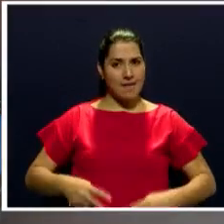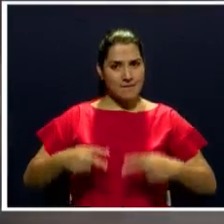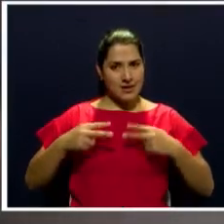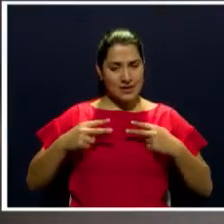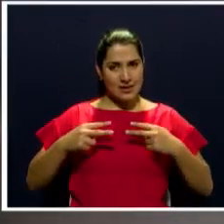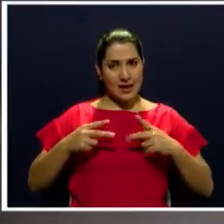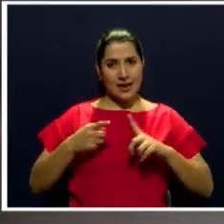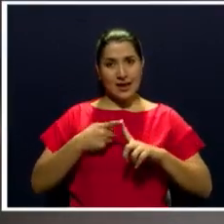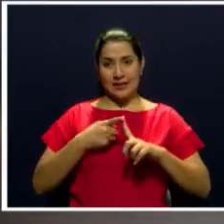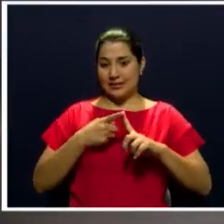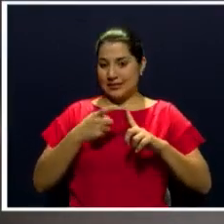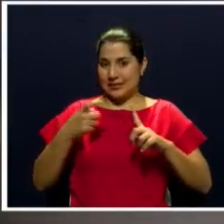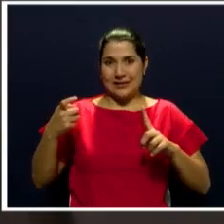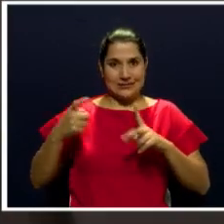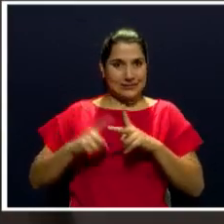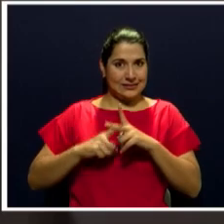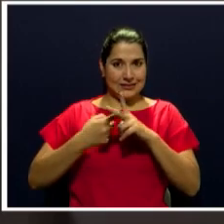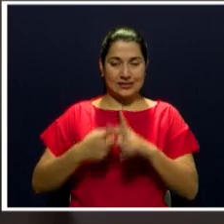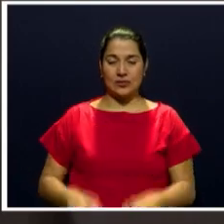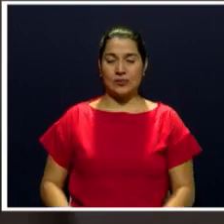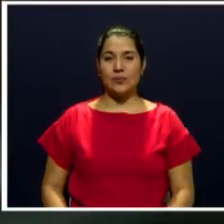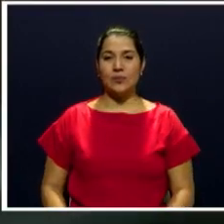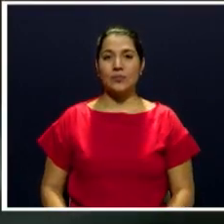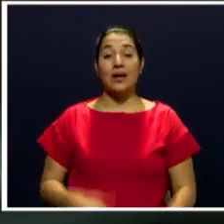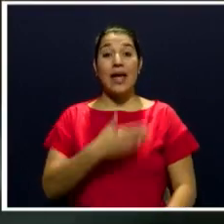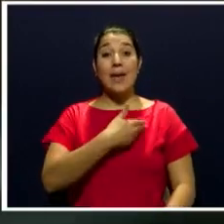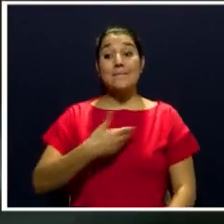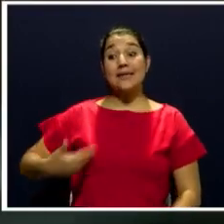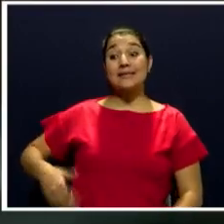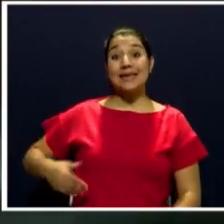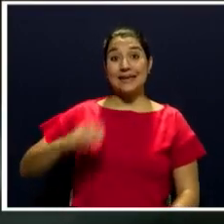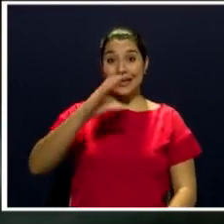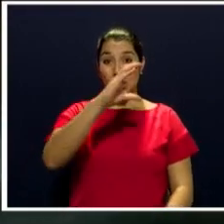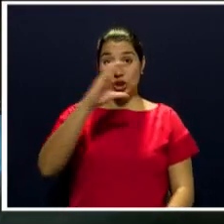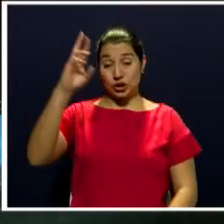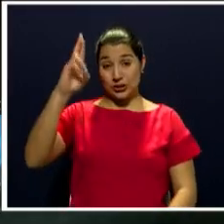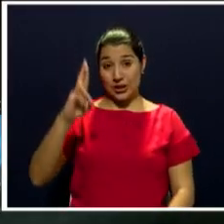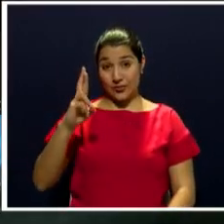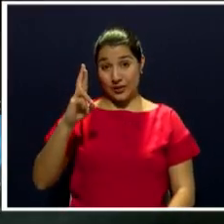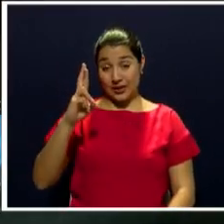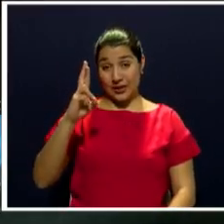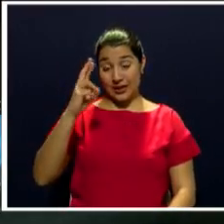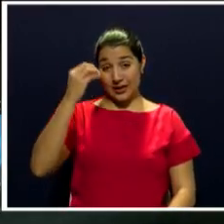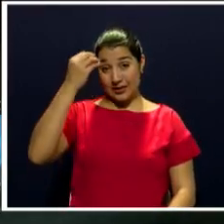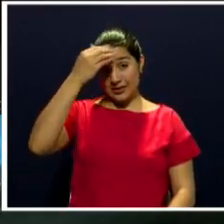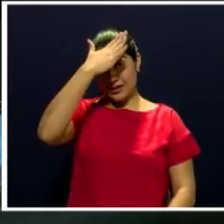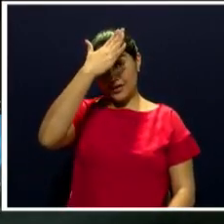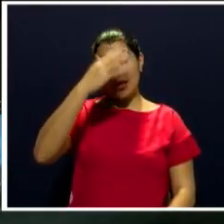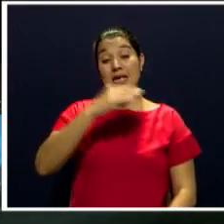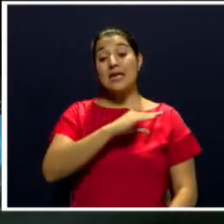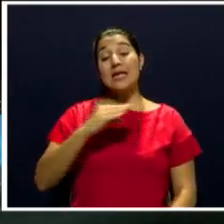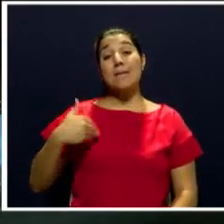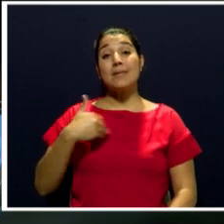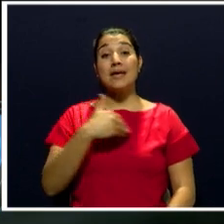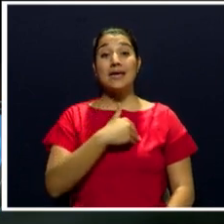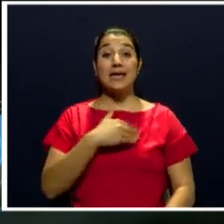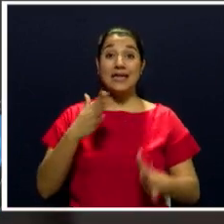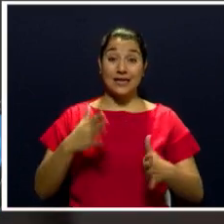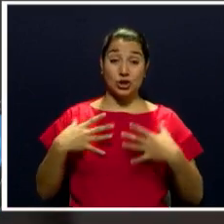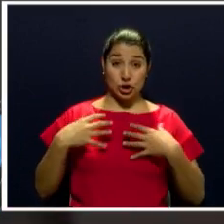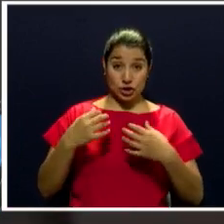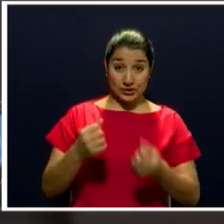la concepción. El presidente de la República, Carlos Alvarado, y el ministro de Salud, Daniel Salas, firmaron desde el